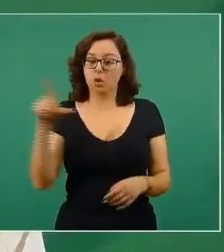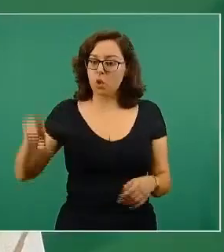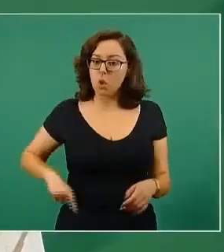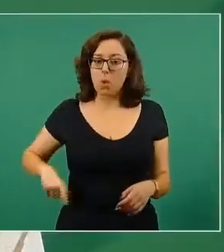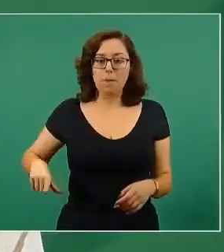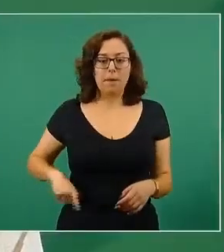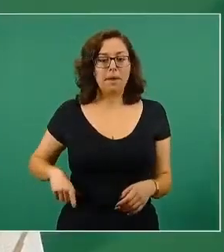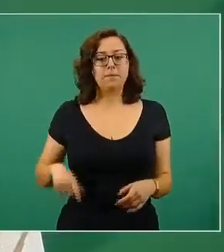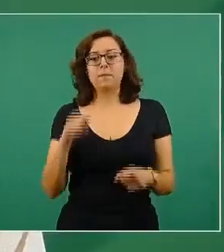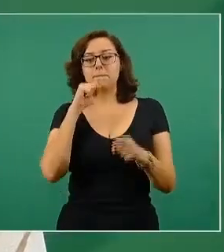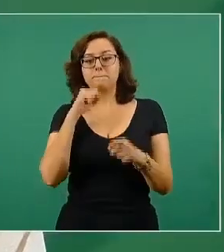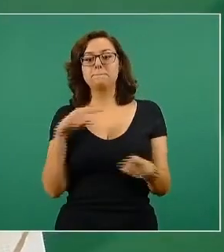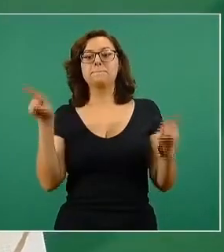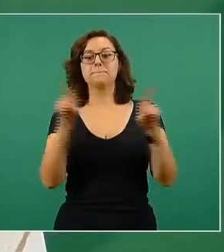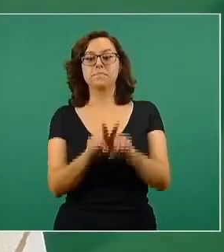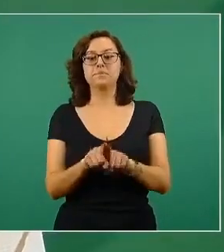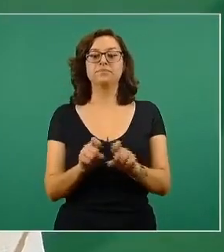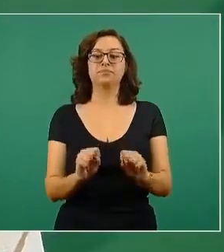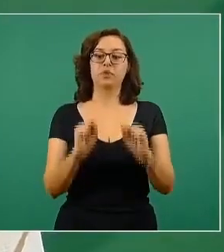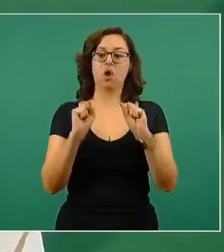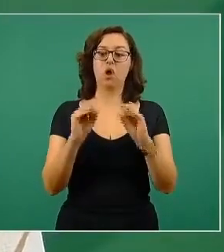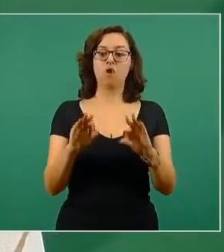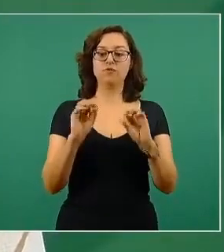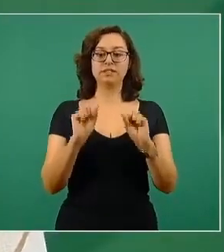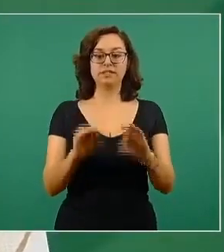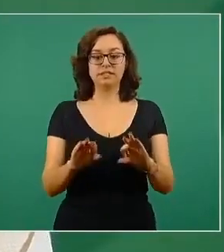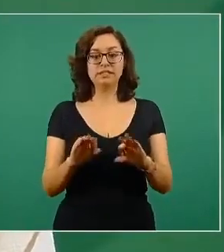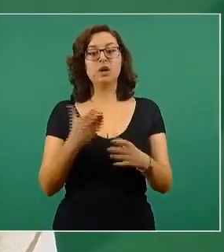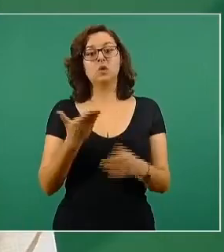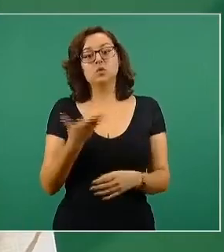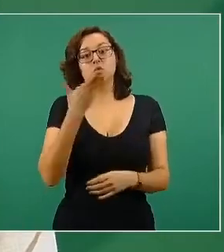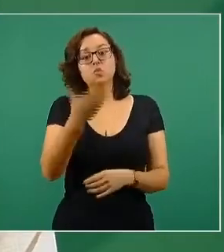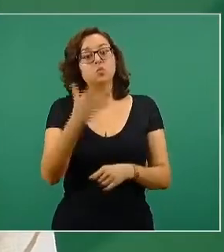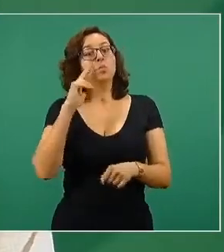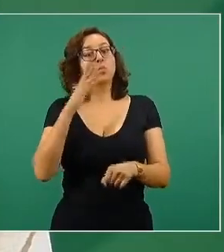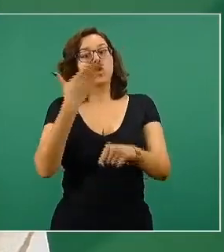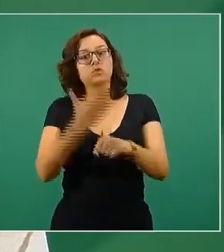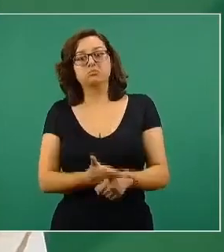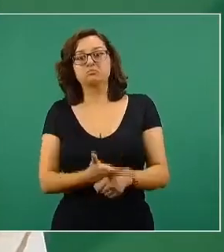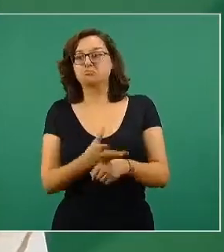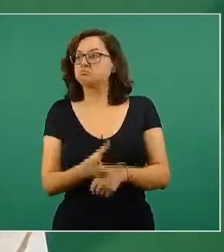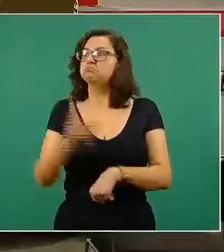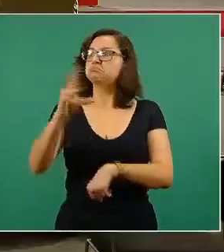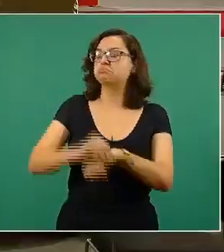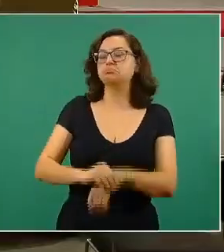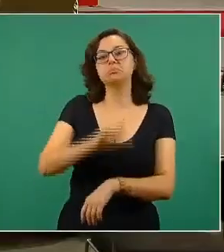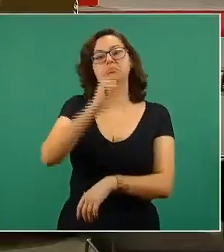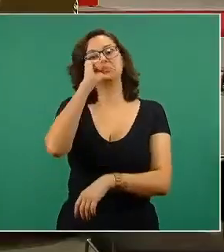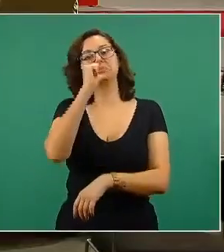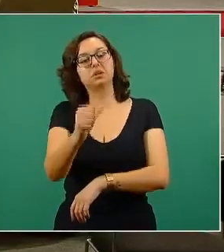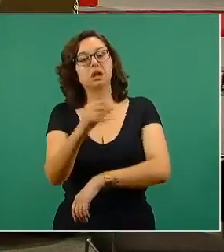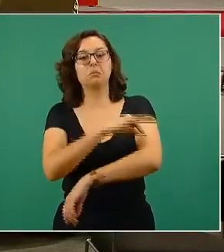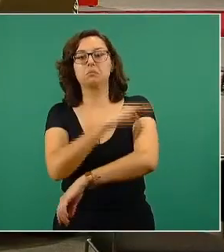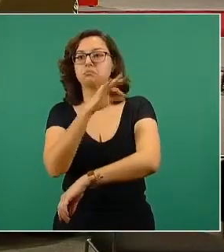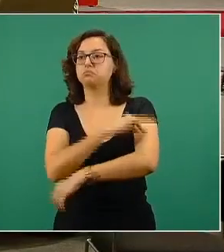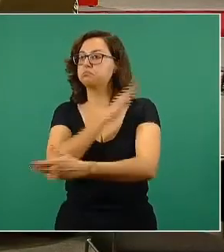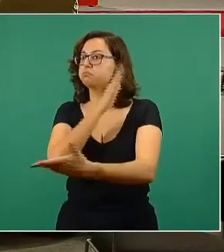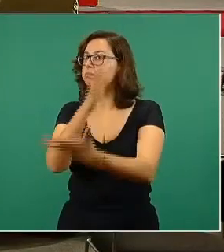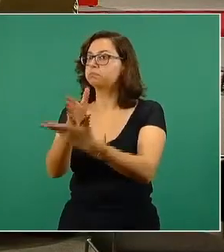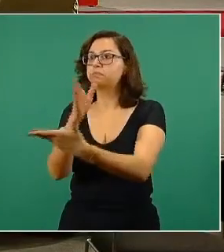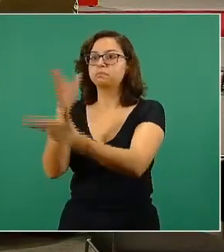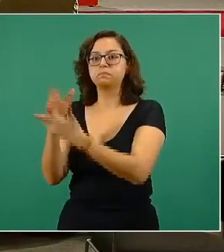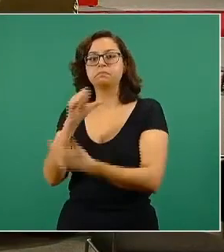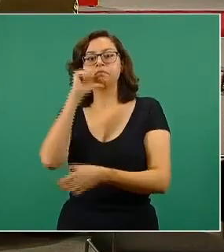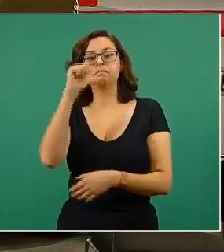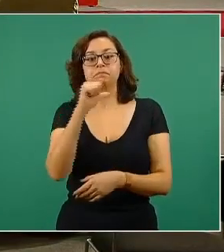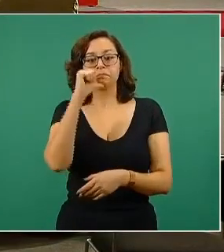también es lo mismo, la oficina que está a su cargo, y si usted está impidiendo que se vacunen las personas trabajadoras en la oficina, que es su